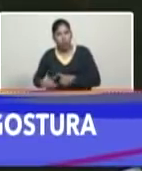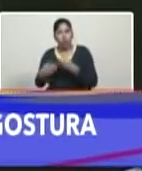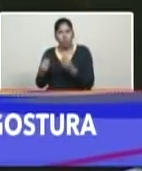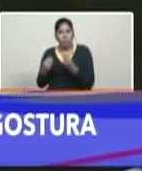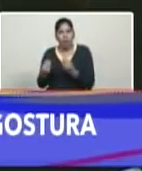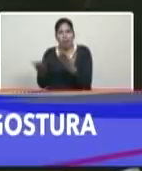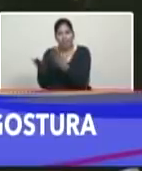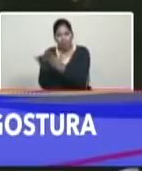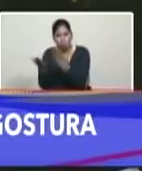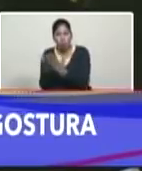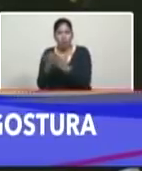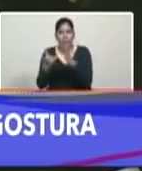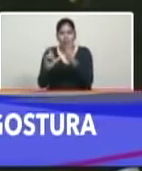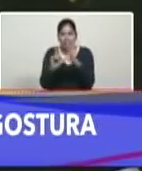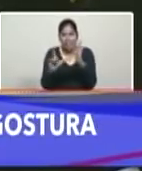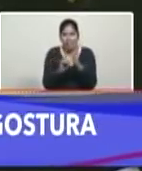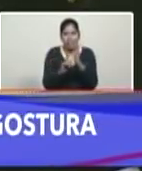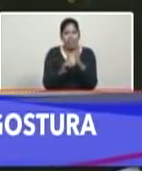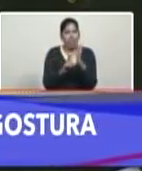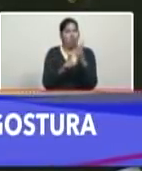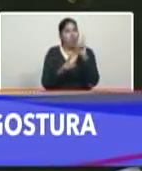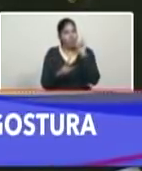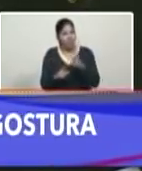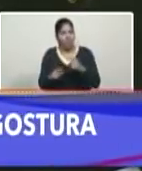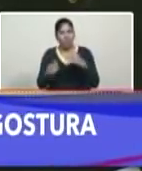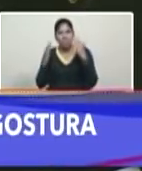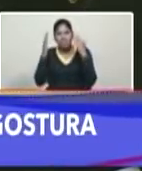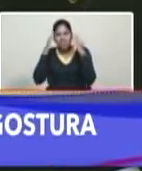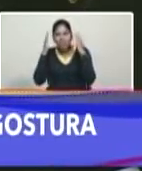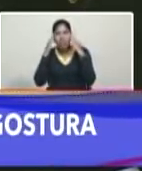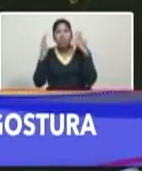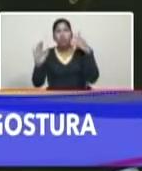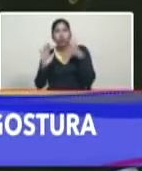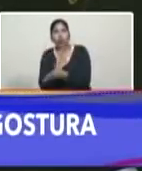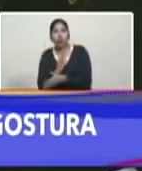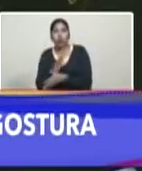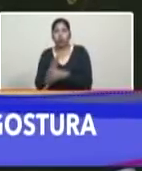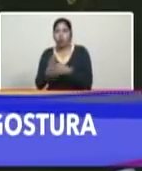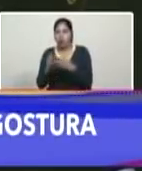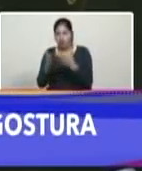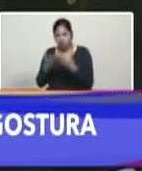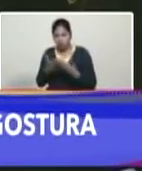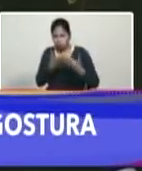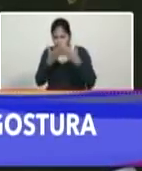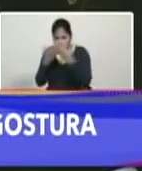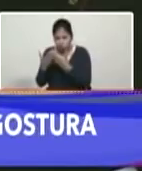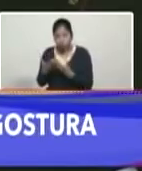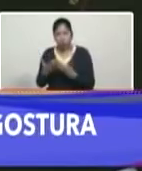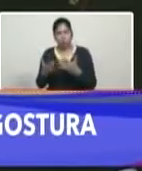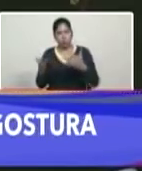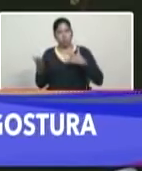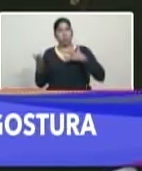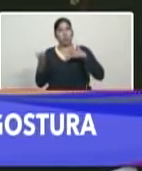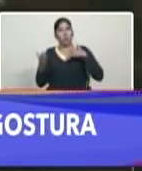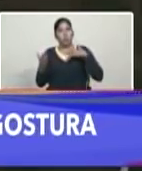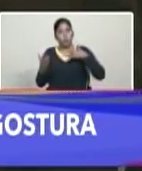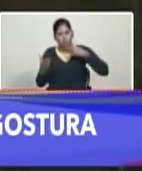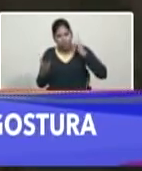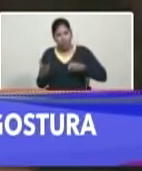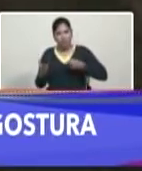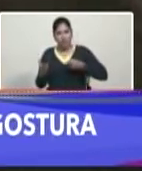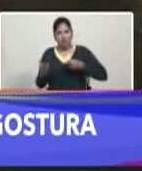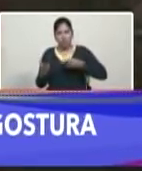nuestras escuelas conozcan más a profundidad y sientan viva la presencia de Bolívar, de sus ideas, de